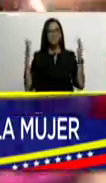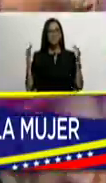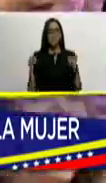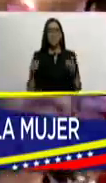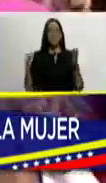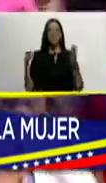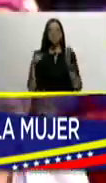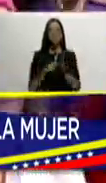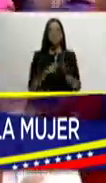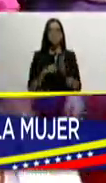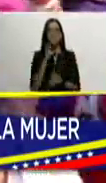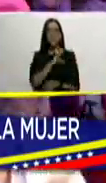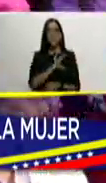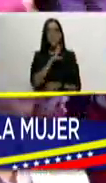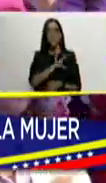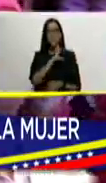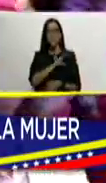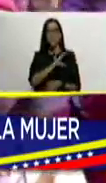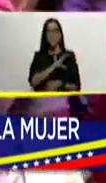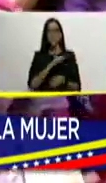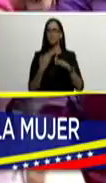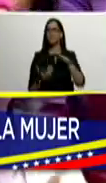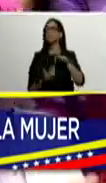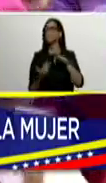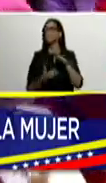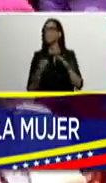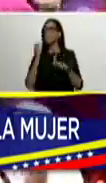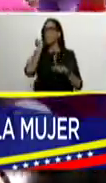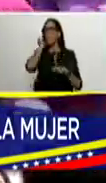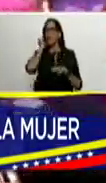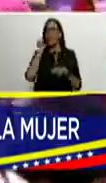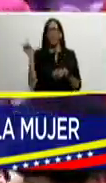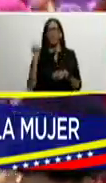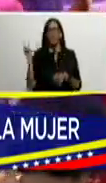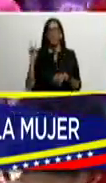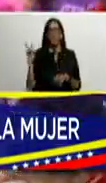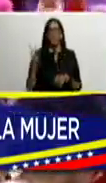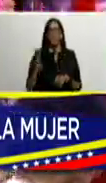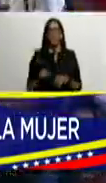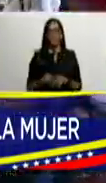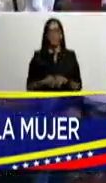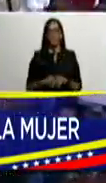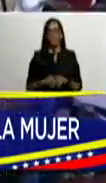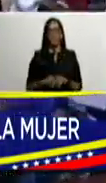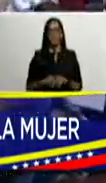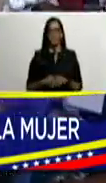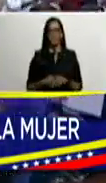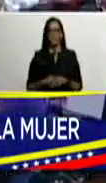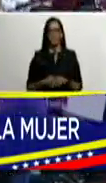Miles de comités de base de mujeres en Venezuela.